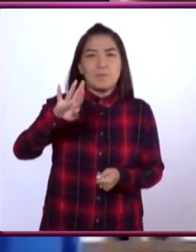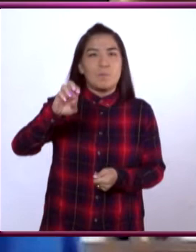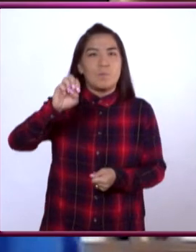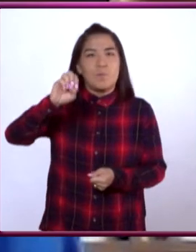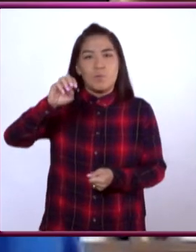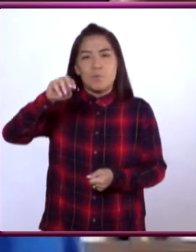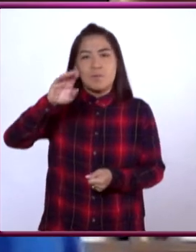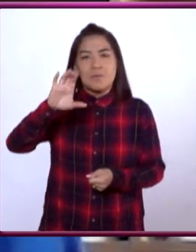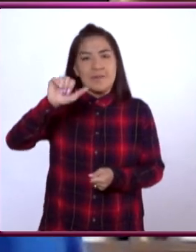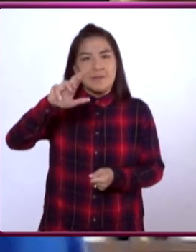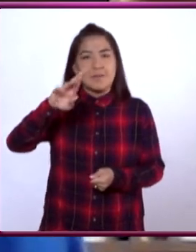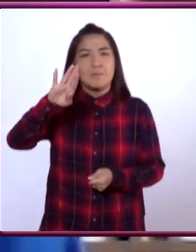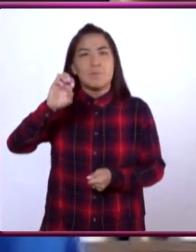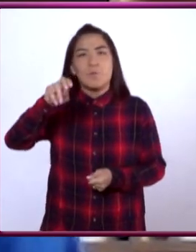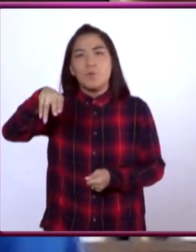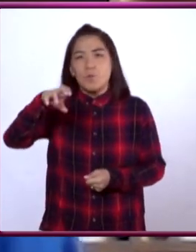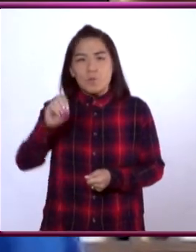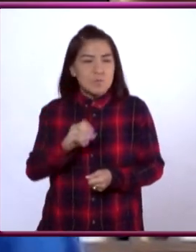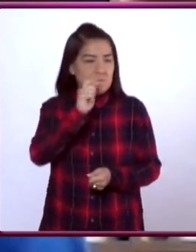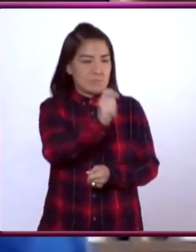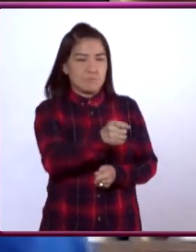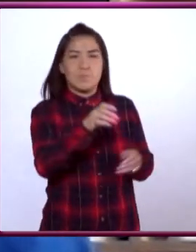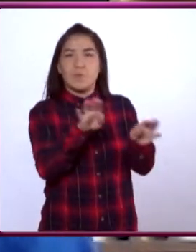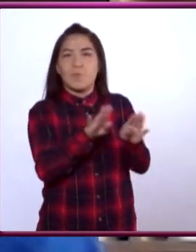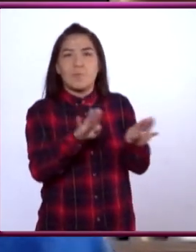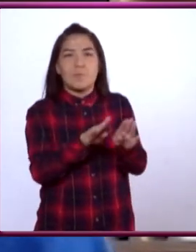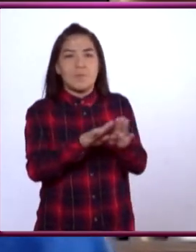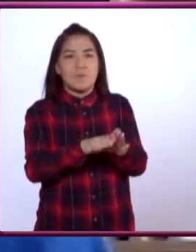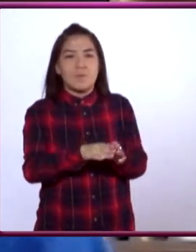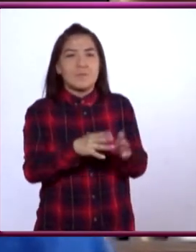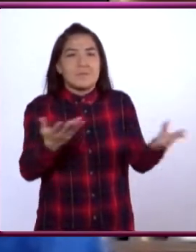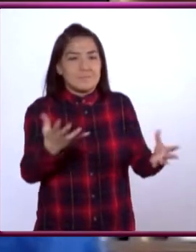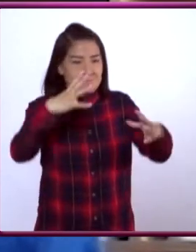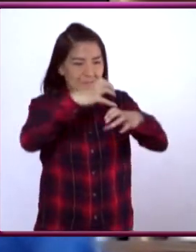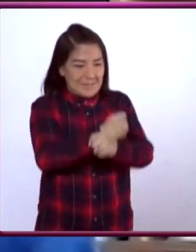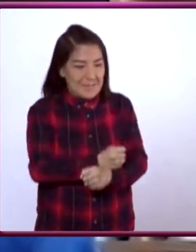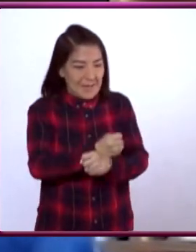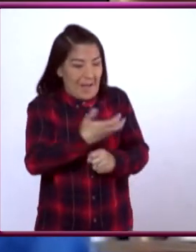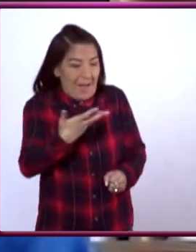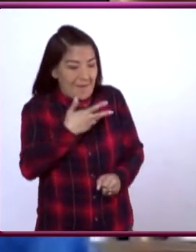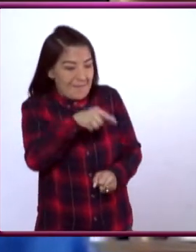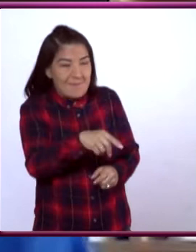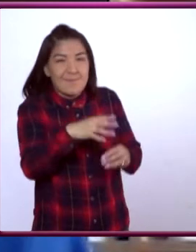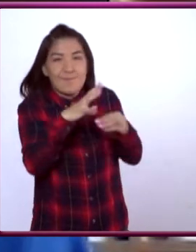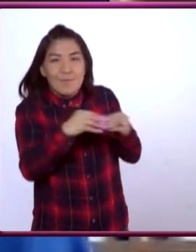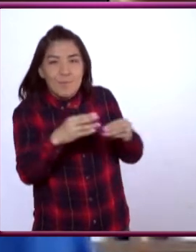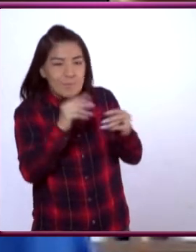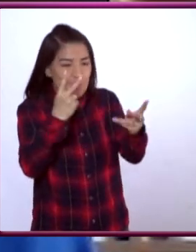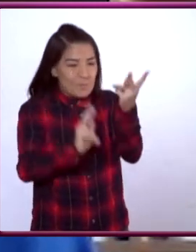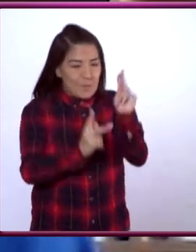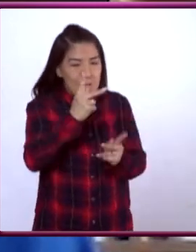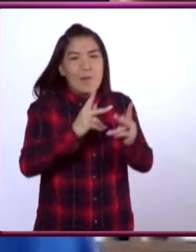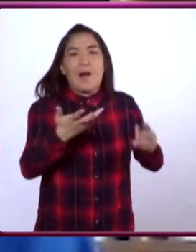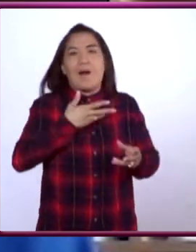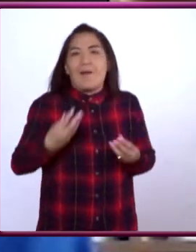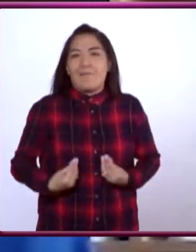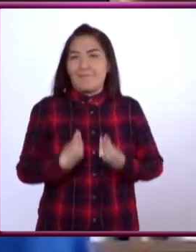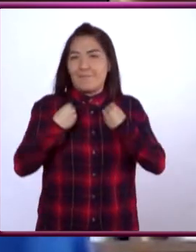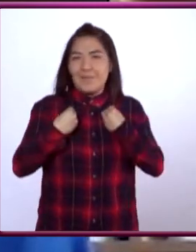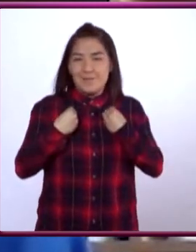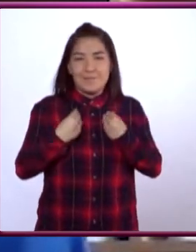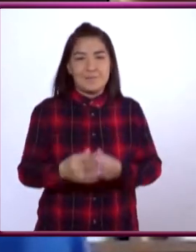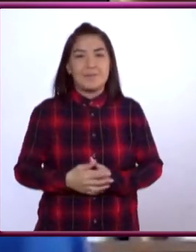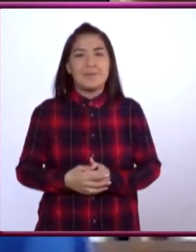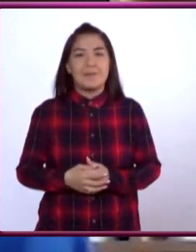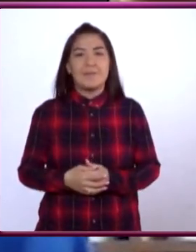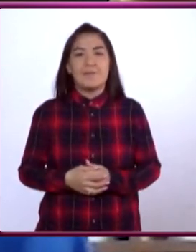los elementos, el carbono, que pues es el que designa, bueno, el que dicta que esté vivo, ¿no? Okay. Y el carbono tiene un pequeño